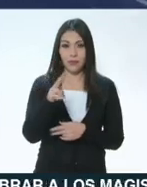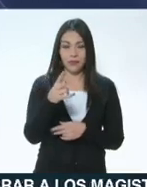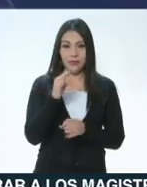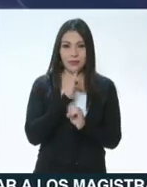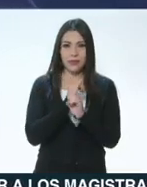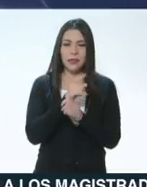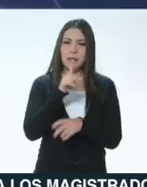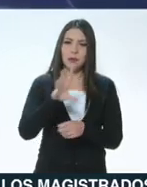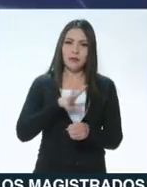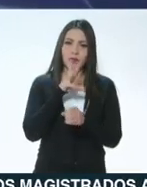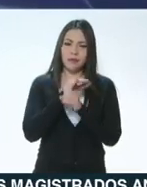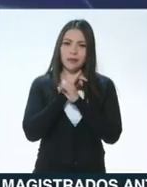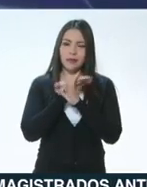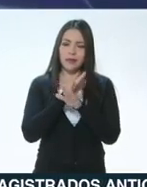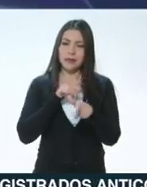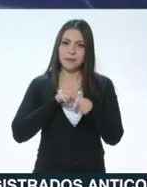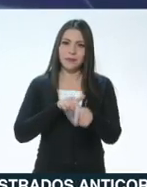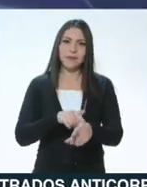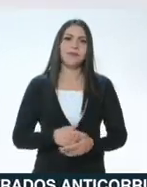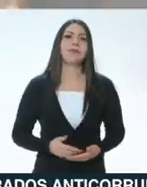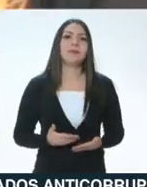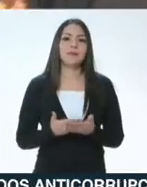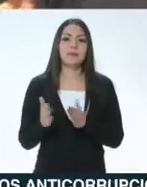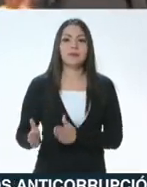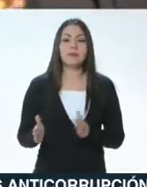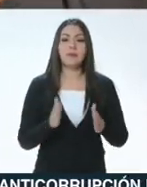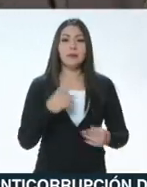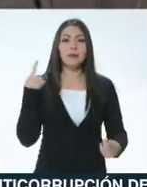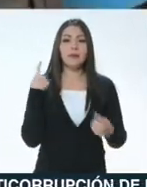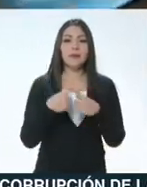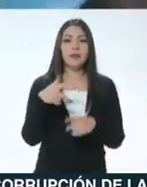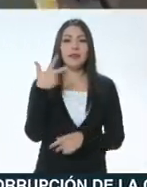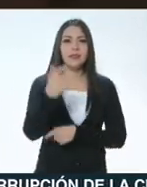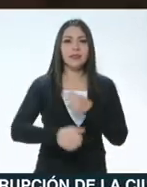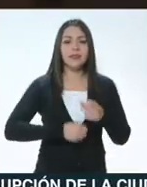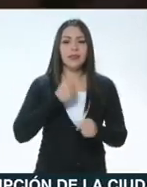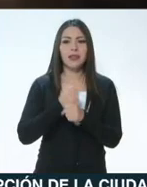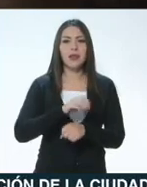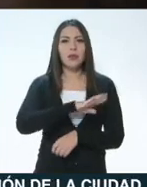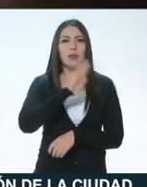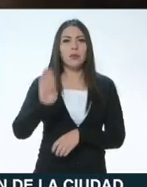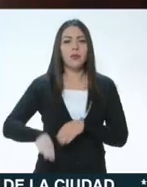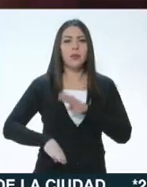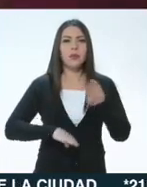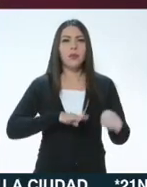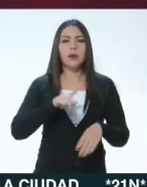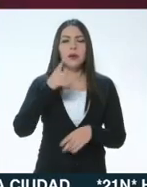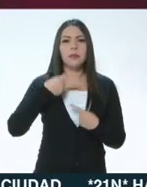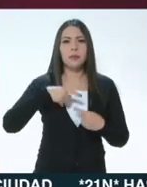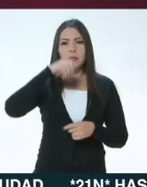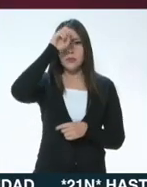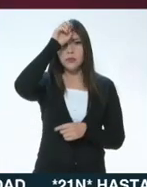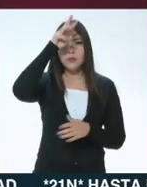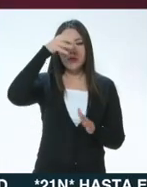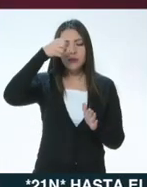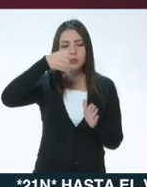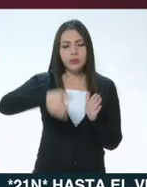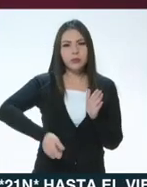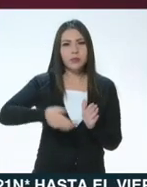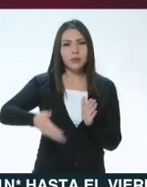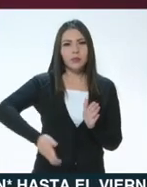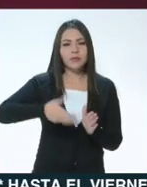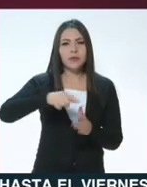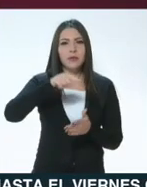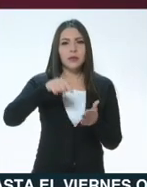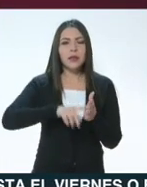Y más de los temas que hemos preparado en esta mañana para ustedes, al cumplirse 13 años de la muerte de mineros en Pasta de Conchos, el presidente Andrés Manuel López Obrador informó